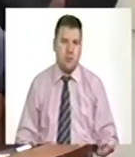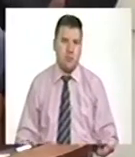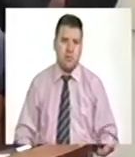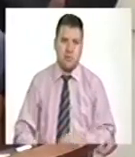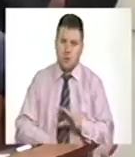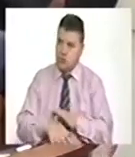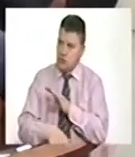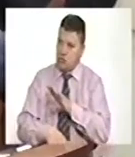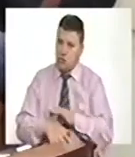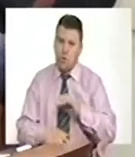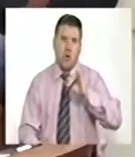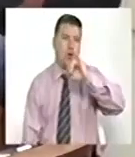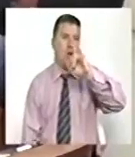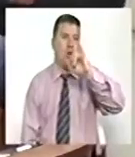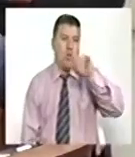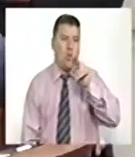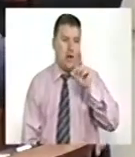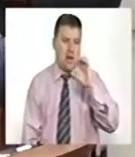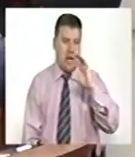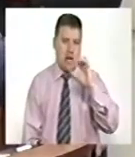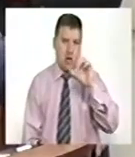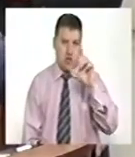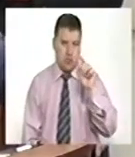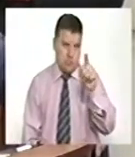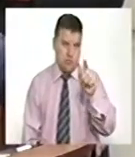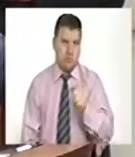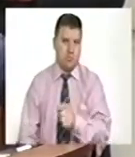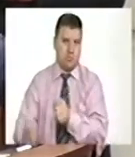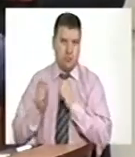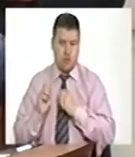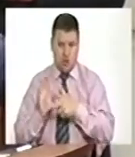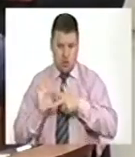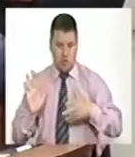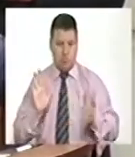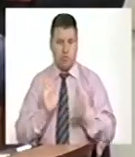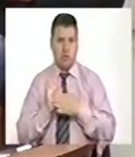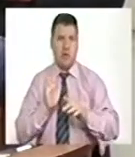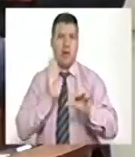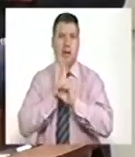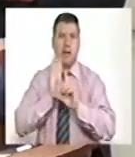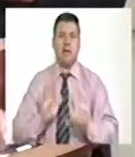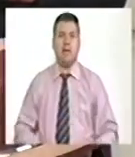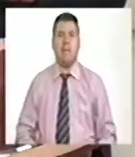Doctor Juan Carlos, que nos otorga la Constitución y la ley.